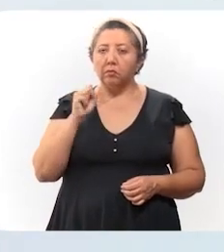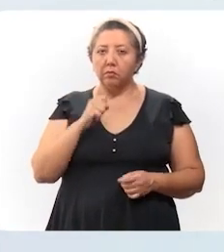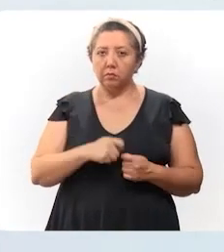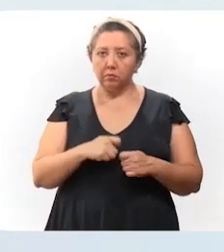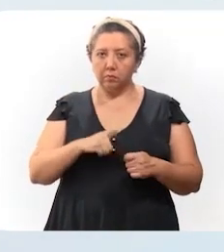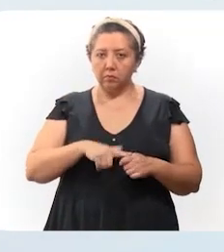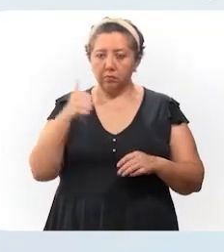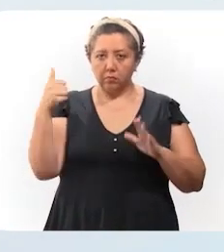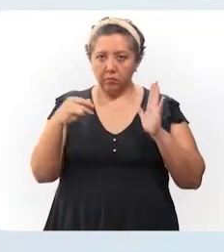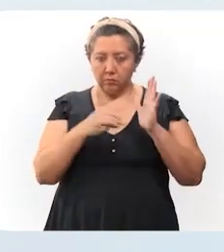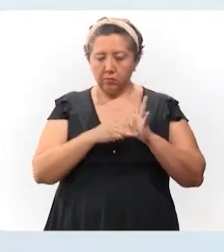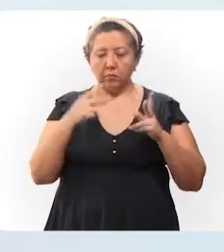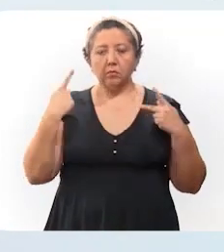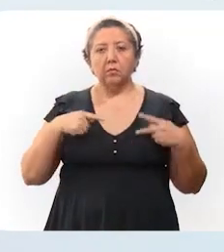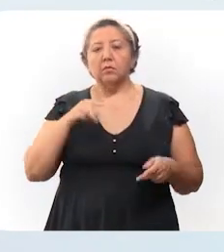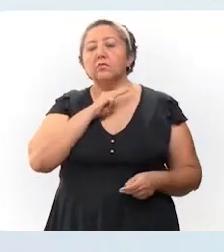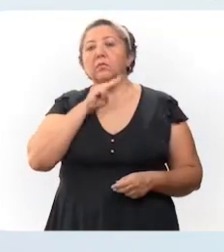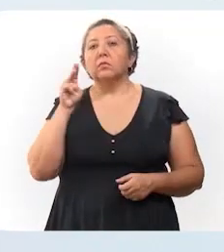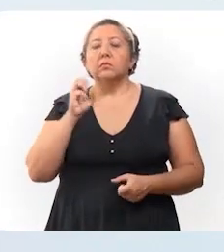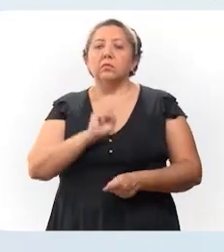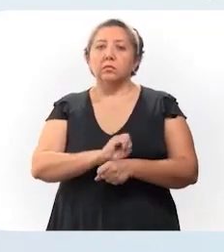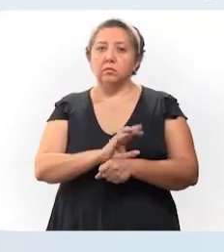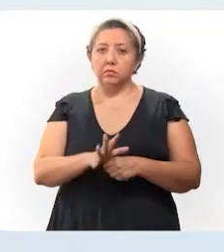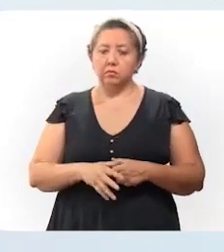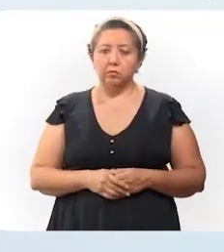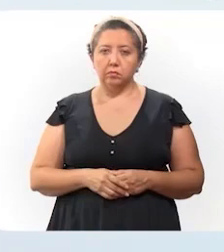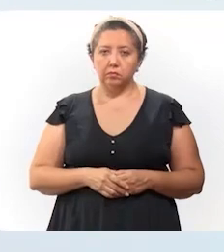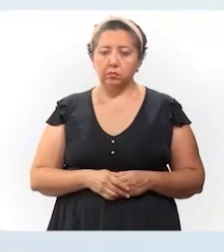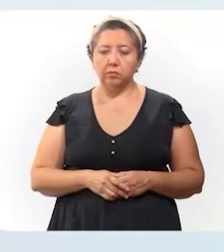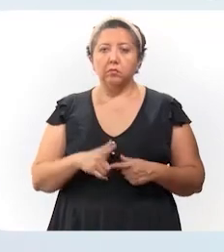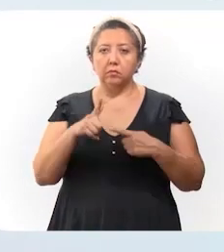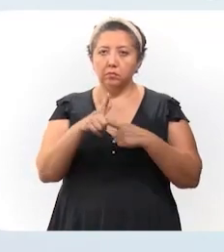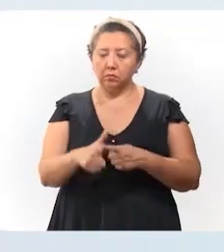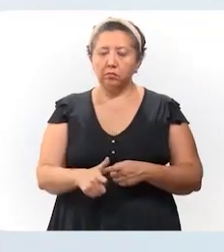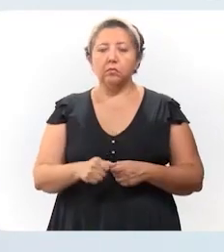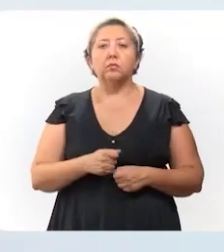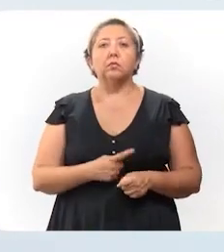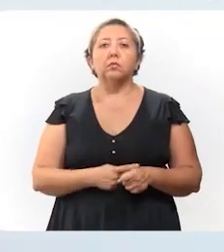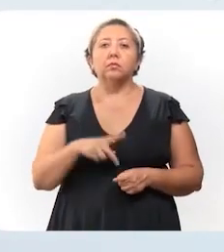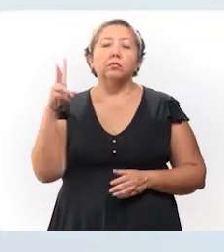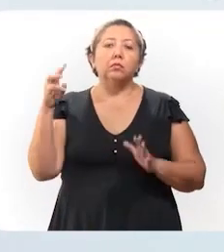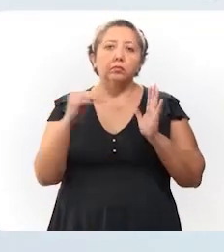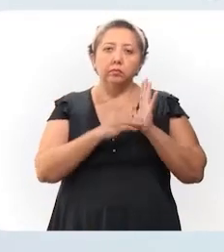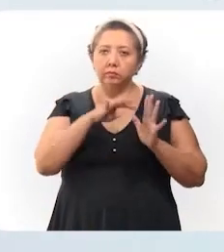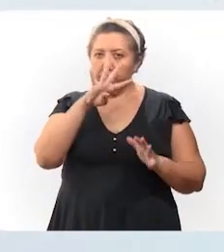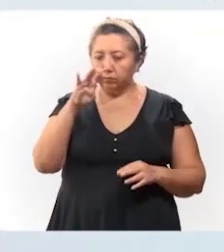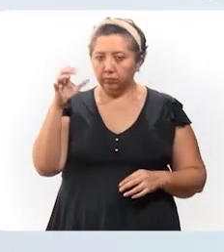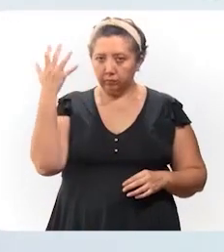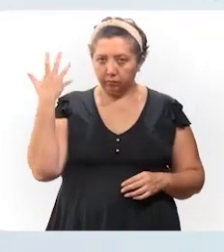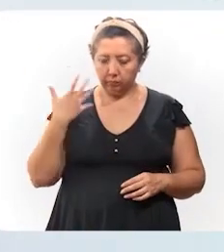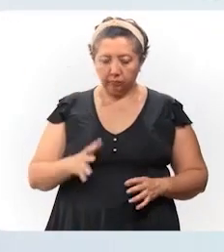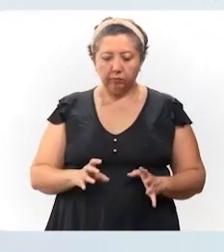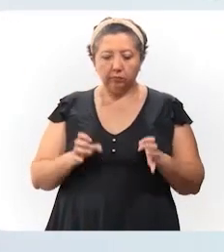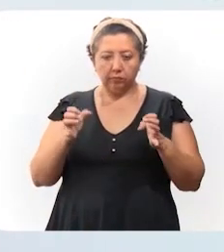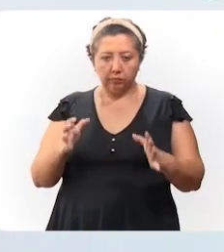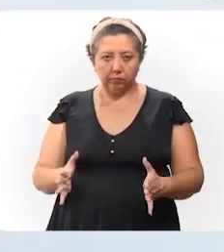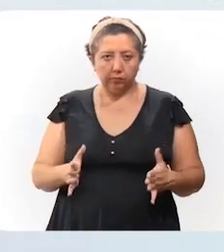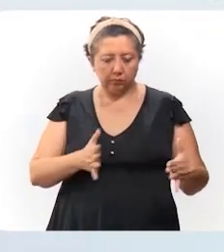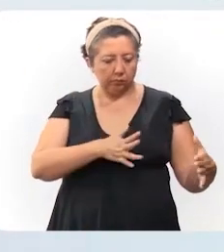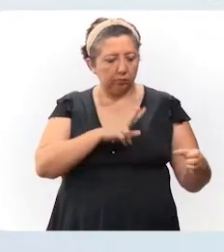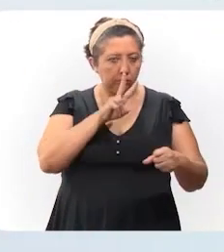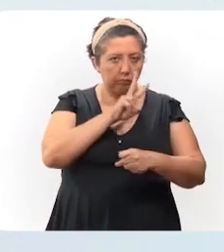son 6.000 las personas fallecidas a causa del coronavirus. De los casos activos, 2.410 están